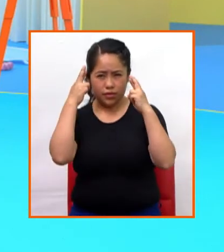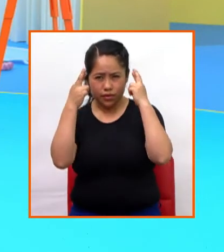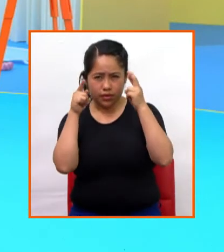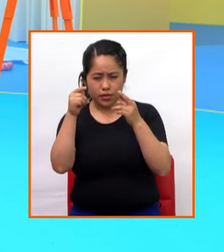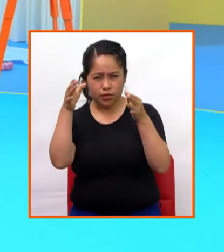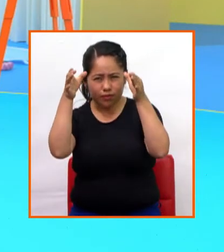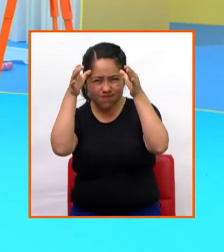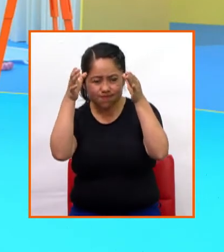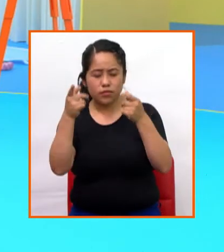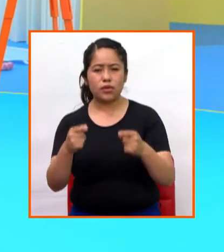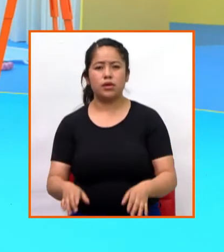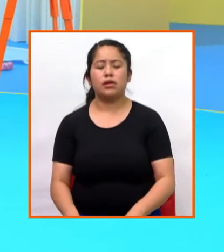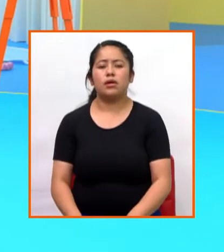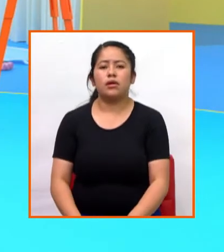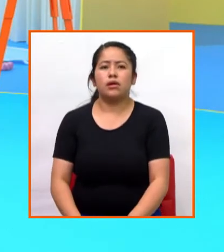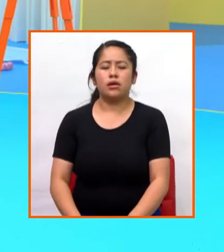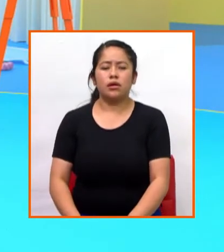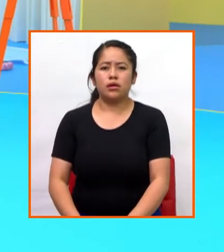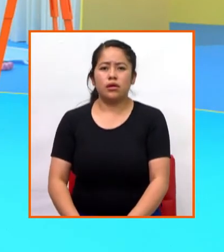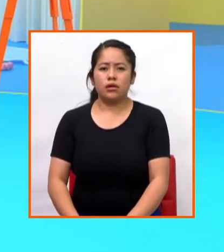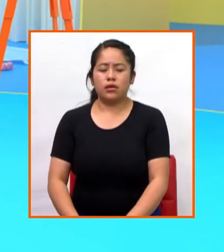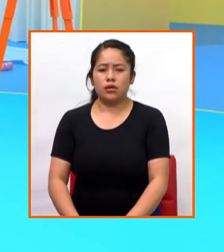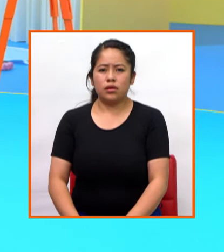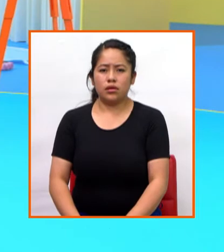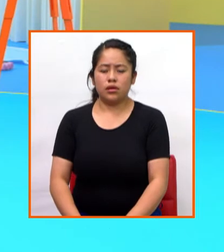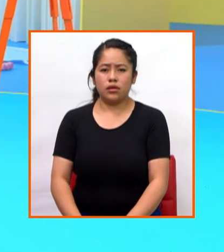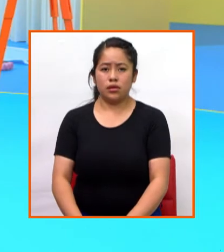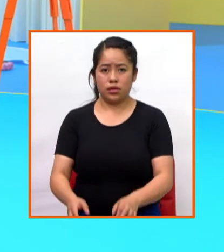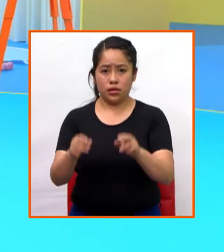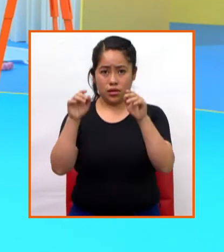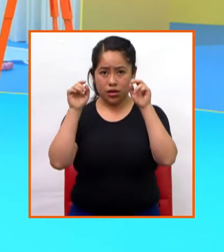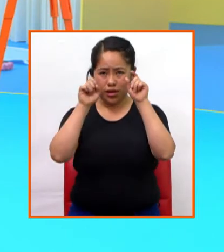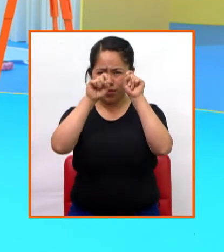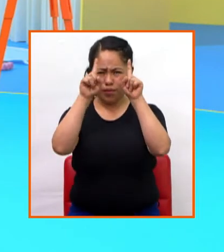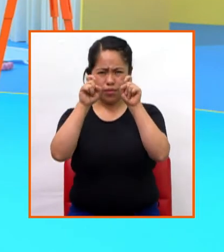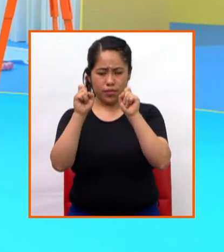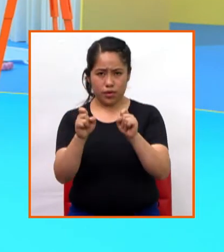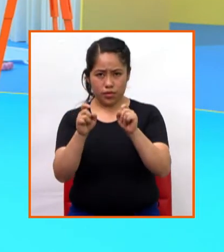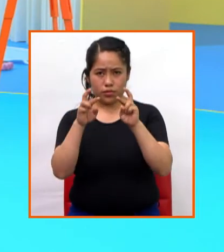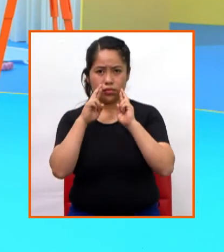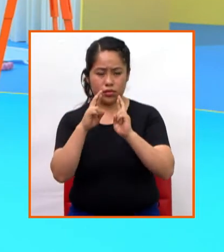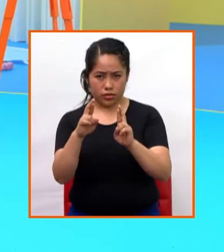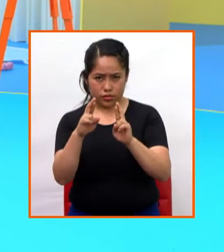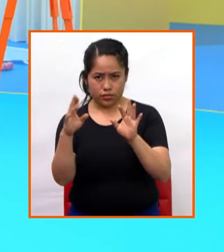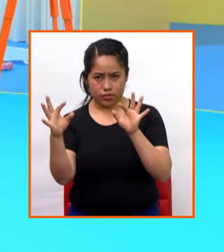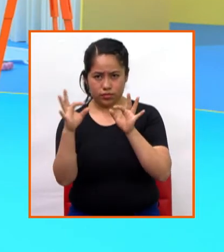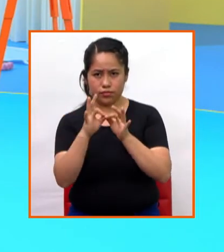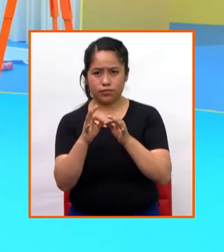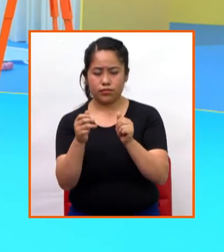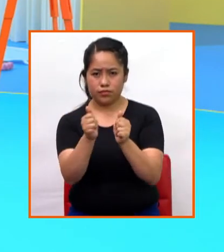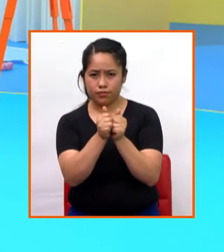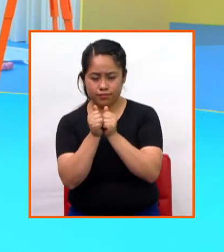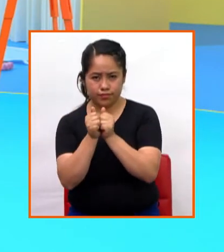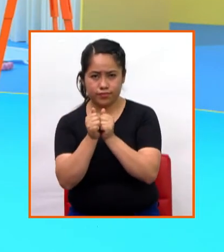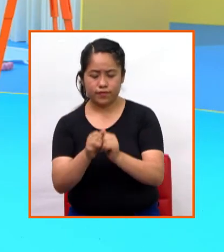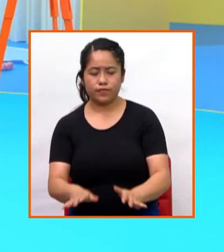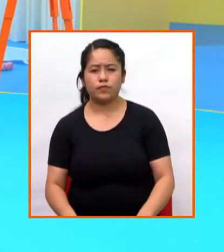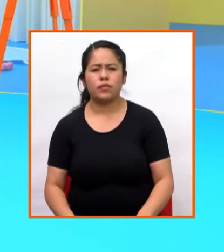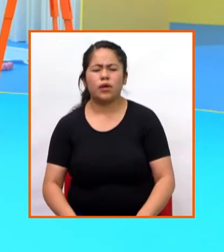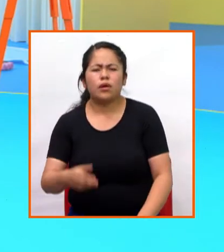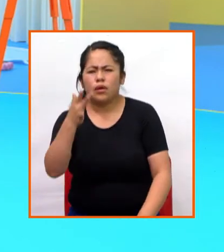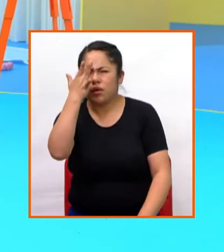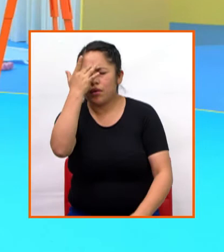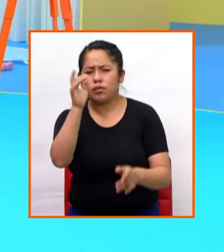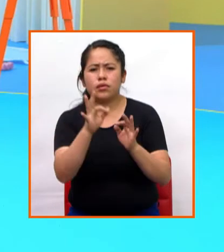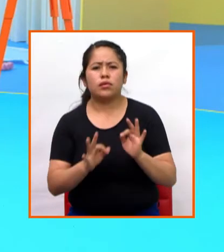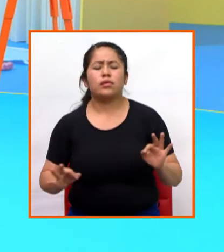conocimientos. Te tengo preguntas y quisiera que las respondamos juntos. La primera pregunta: ¿por qué crees que es tan importante el cuidado de